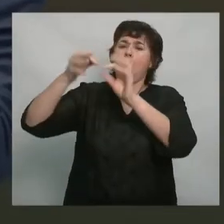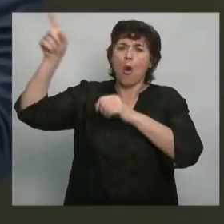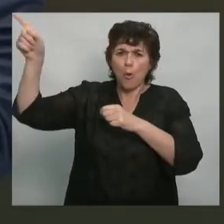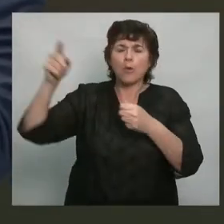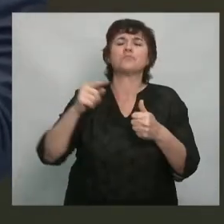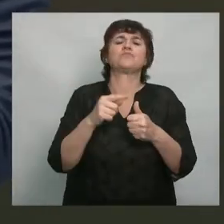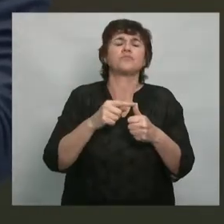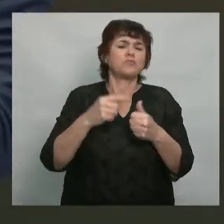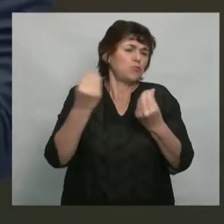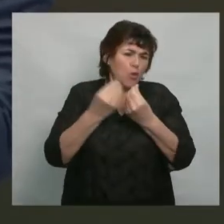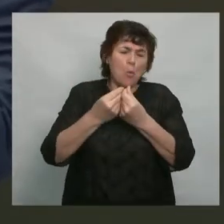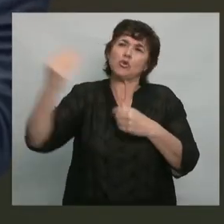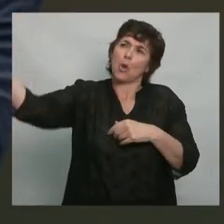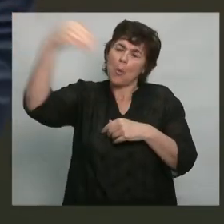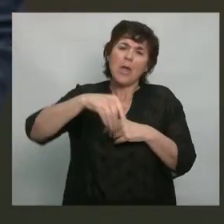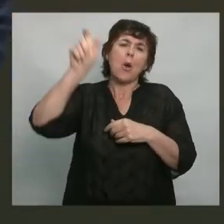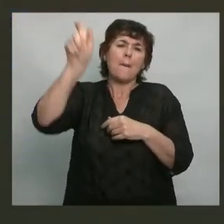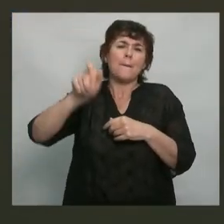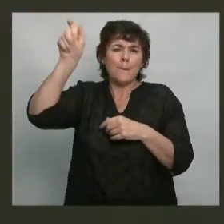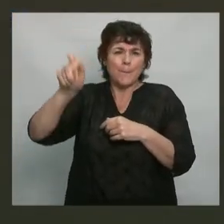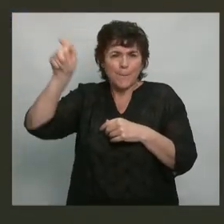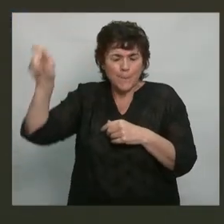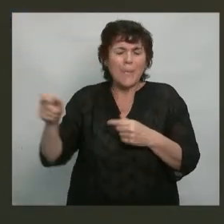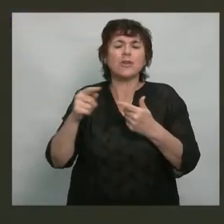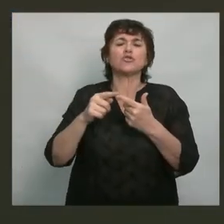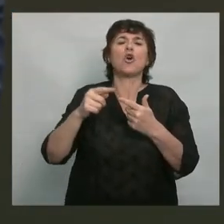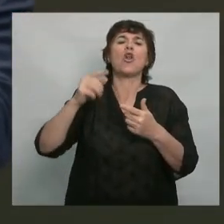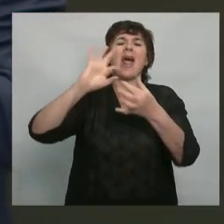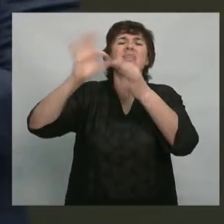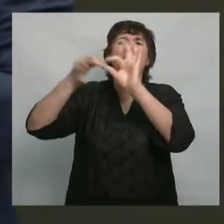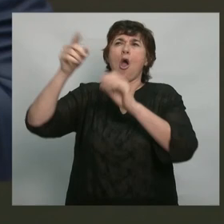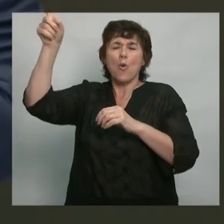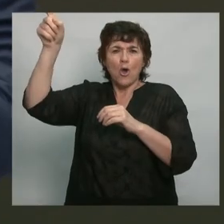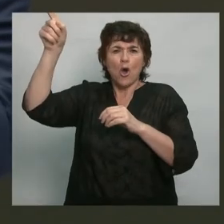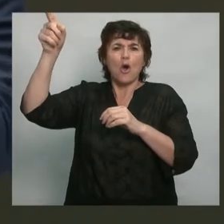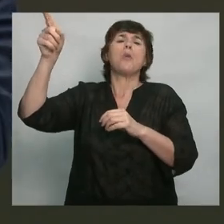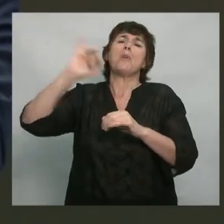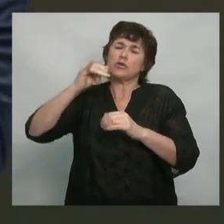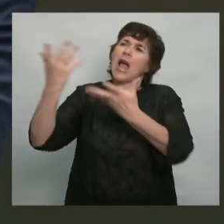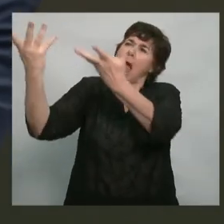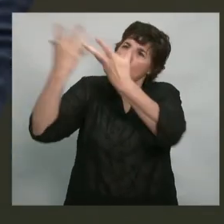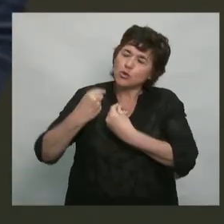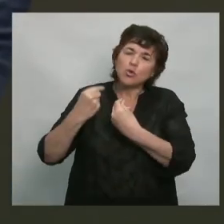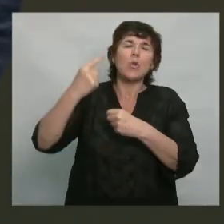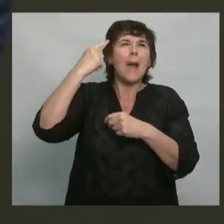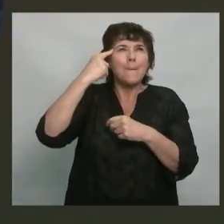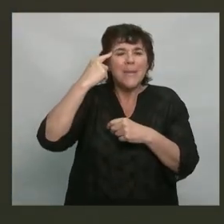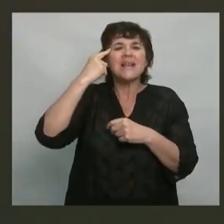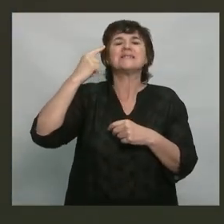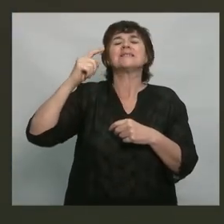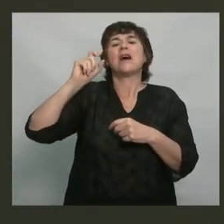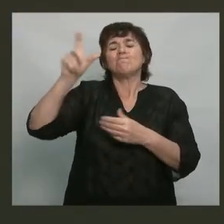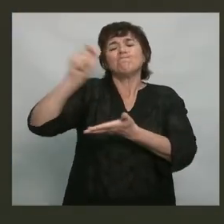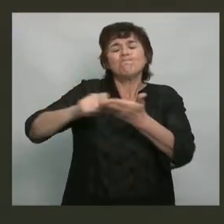Göran Terbon, lo veo a Vladimir Davidov, a tantos intelectuales que nos han ayudado a pensar desde el marxismo,